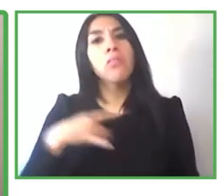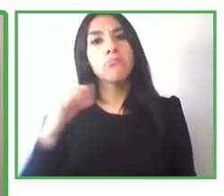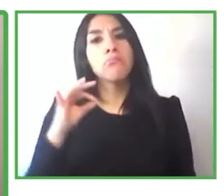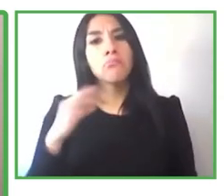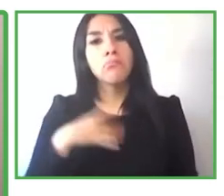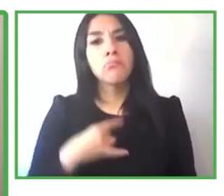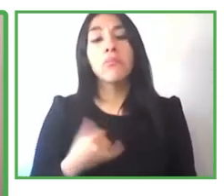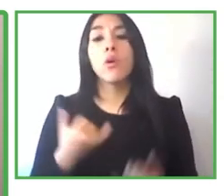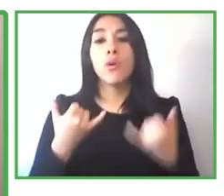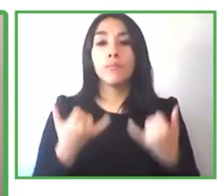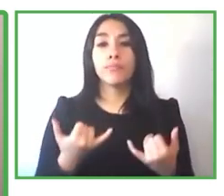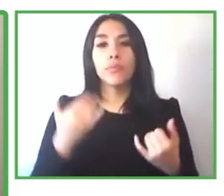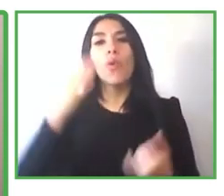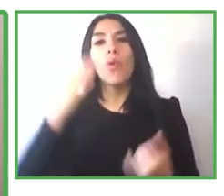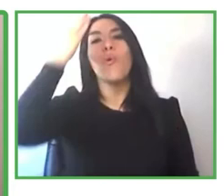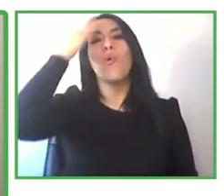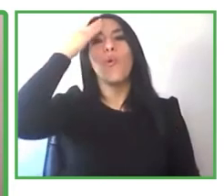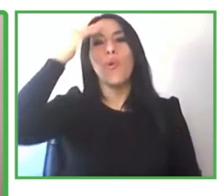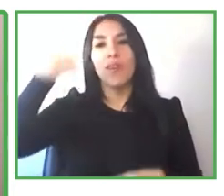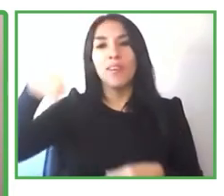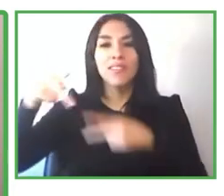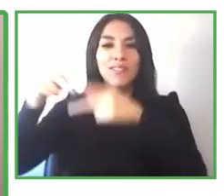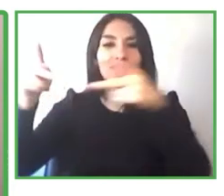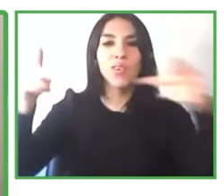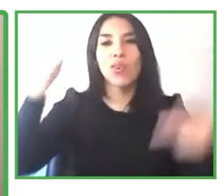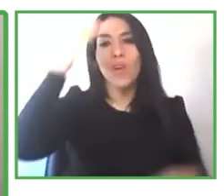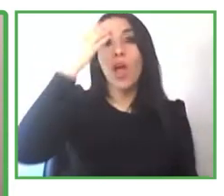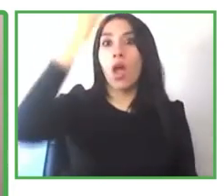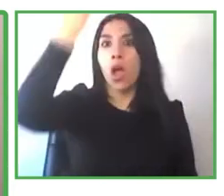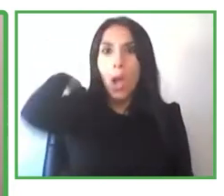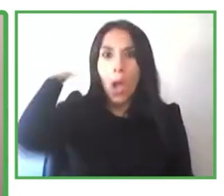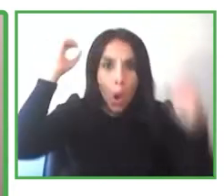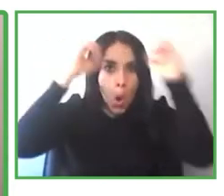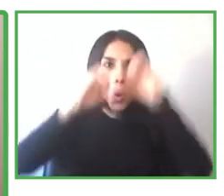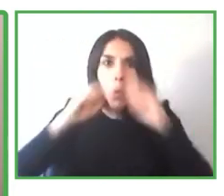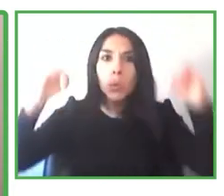dio esta confianza para poder tener éxito en la vida.